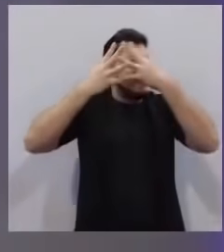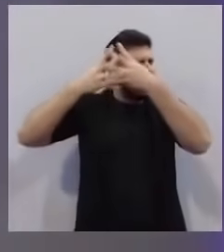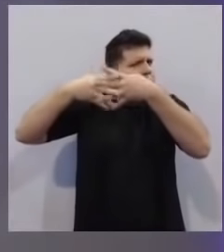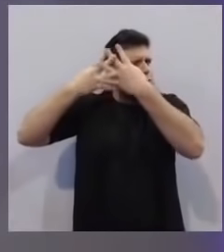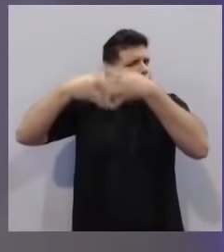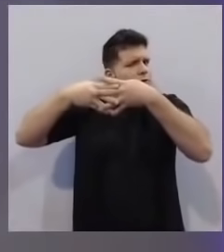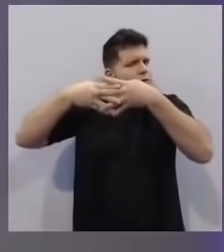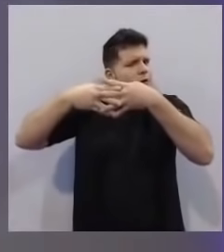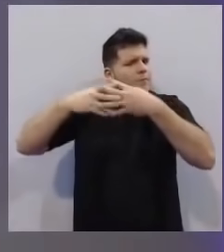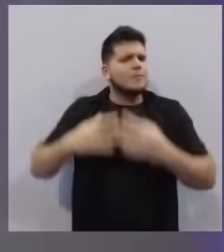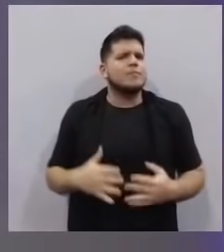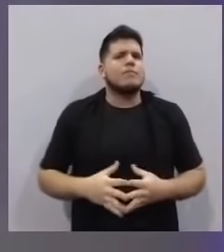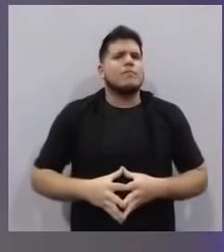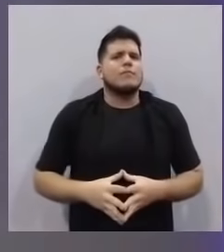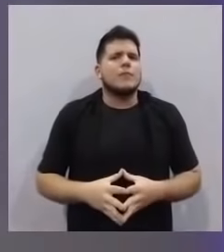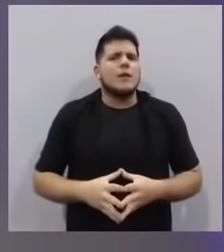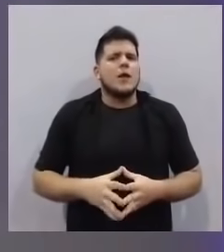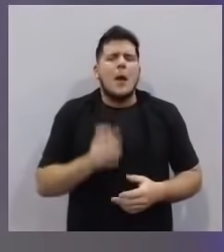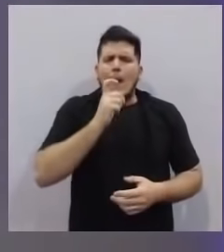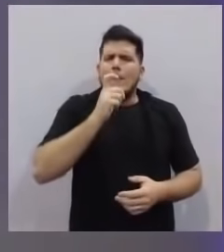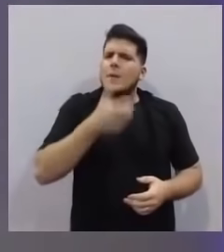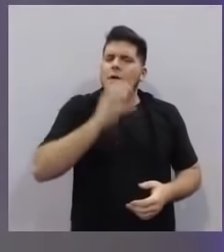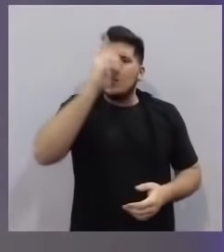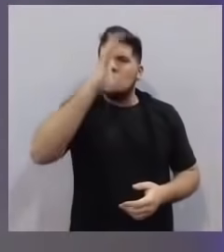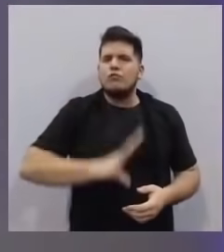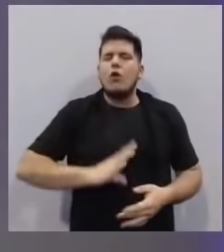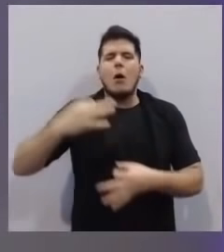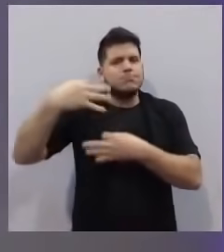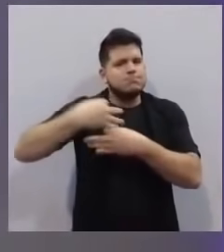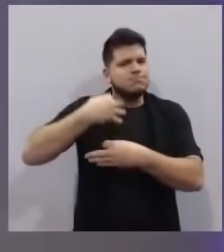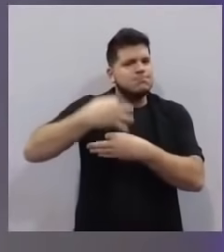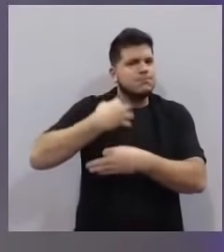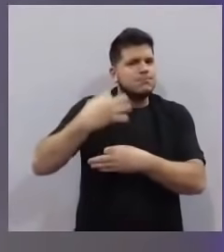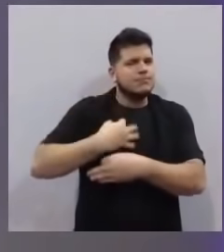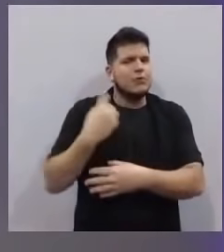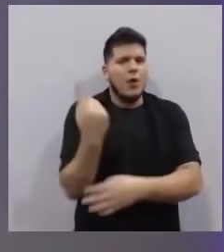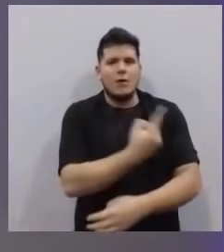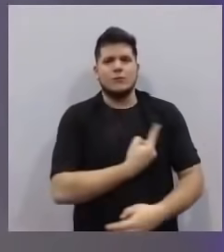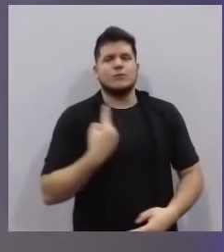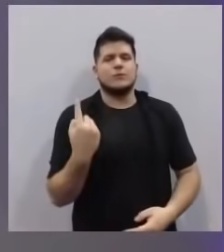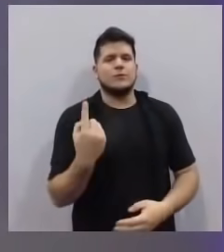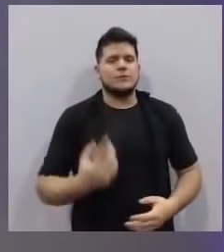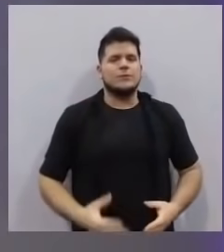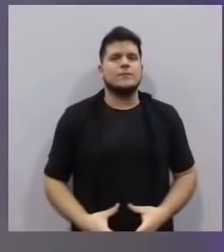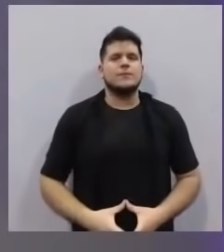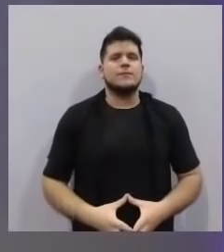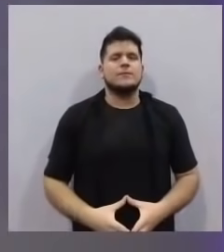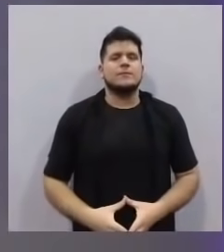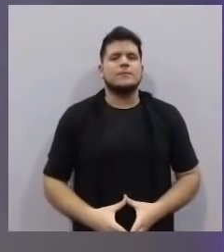asombrado por la situación que tocó vivir o que tuvo que